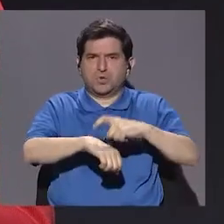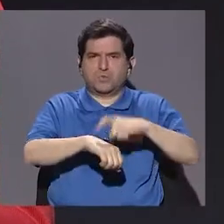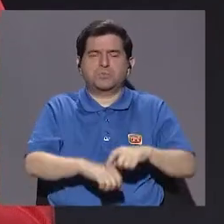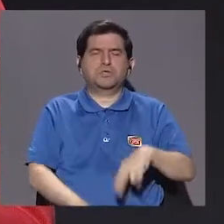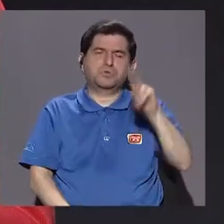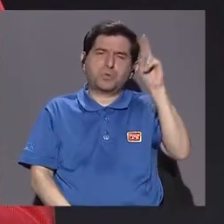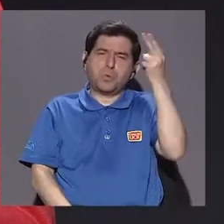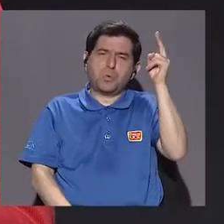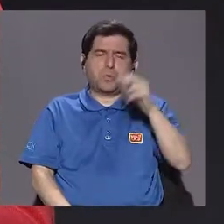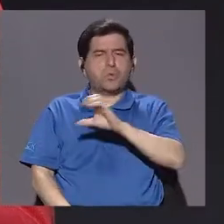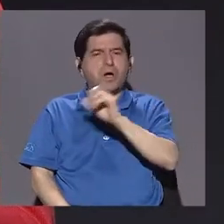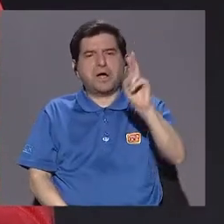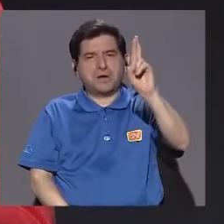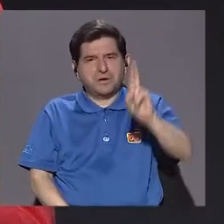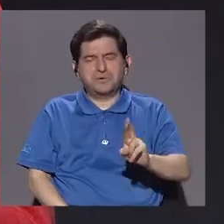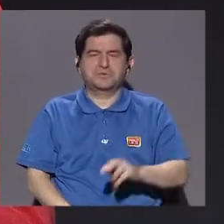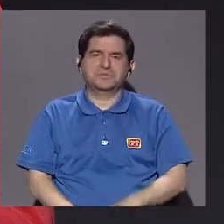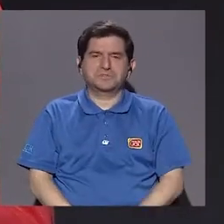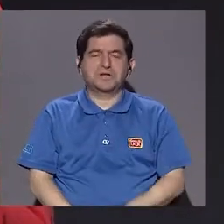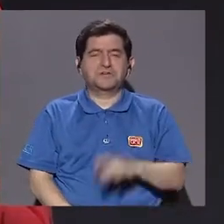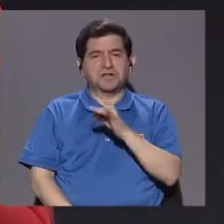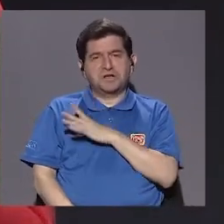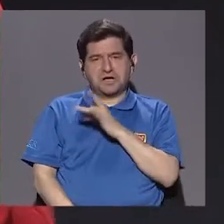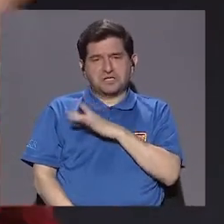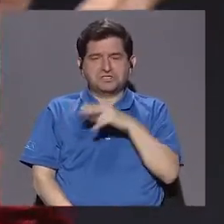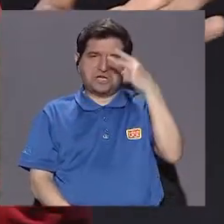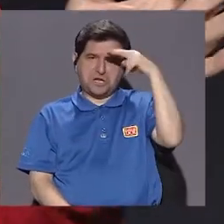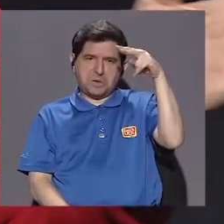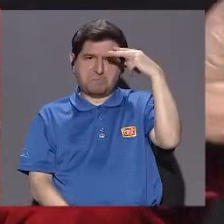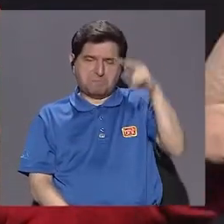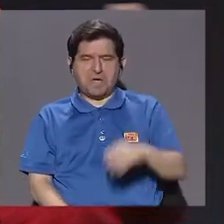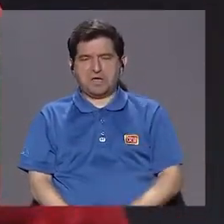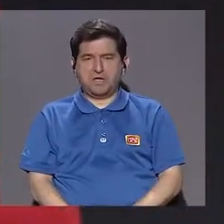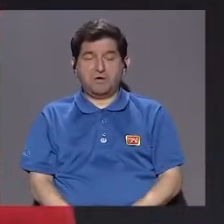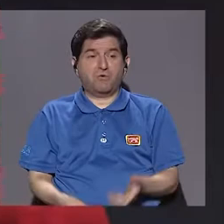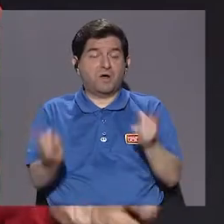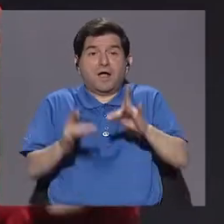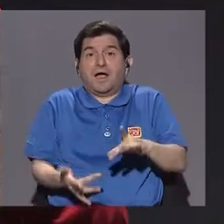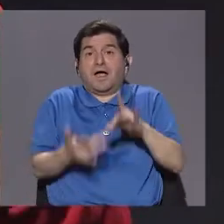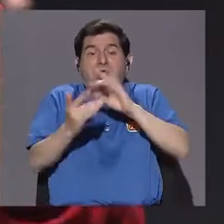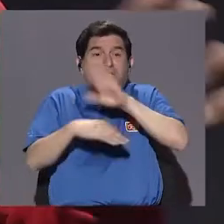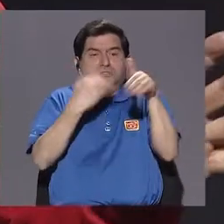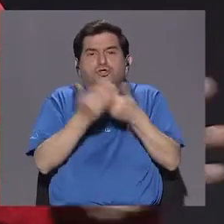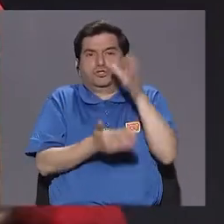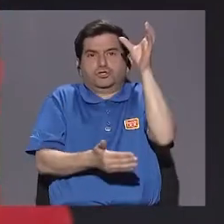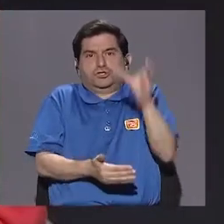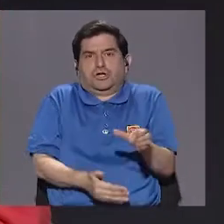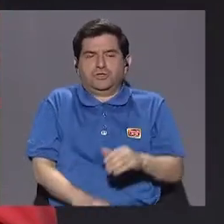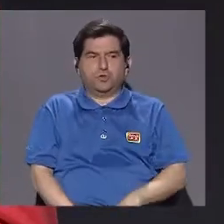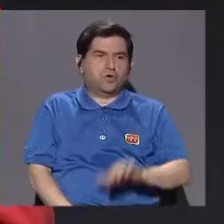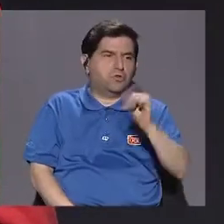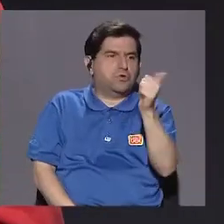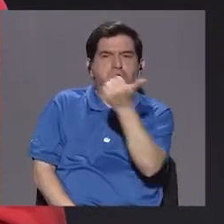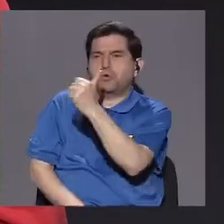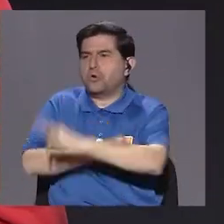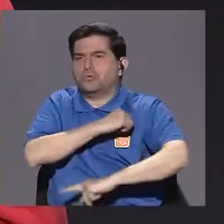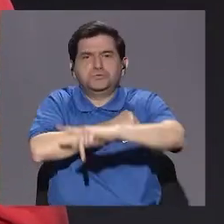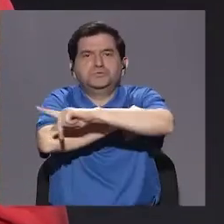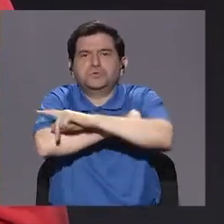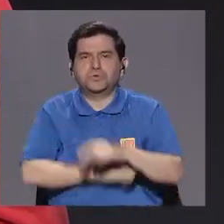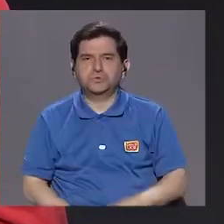uruguay costa rica chile-méxico excepciones en todo el continente mientras en todo los demás países